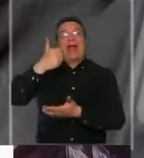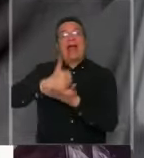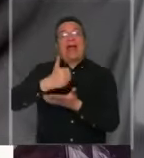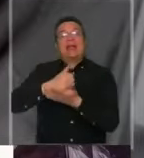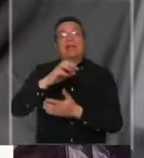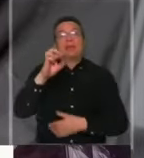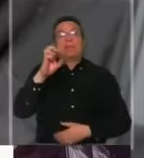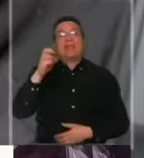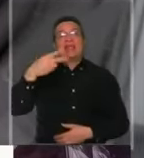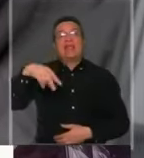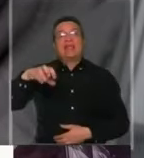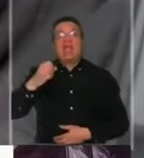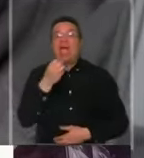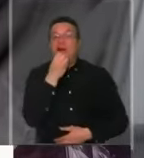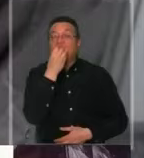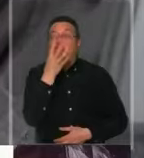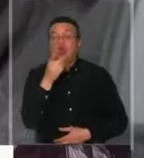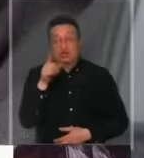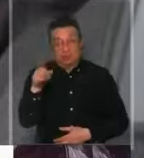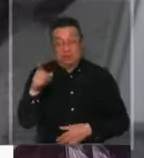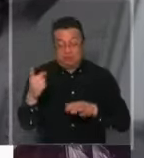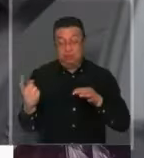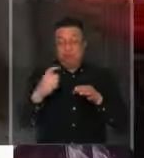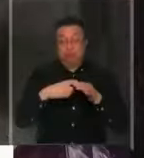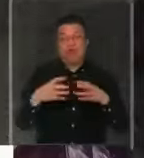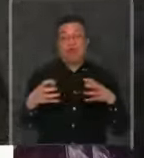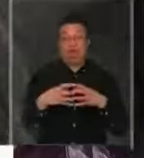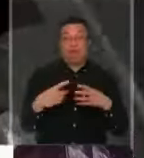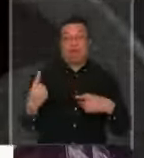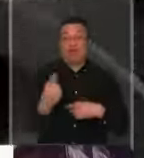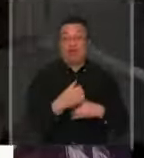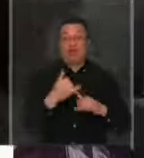Manuel Fuentes. De hecho, formaba parte de su comando.